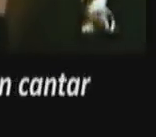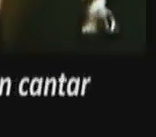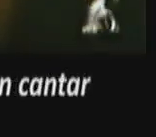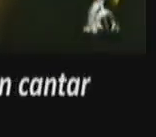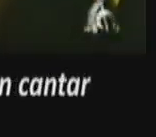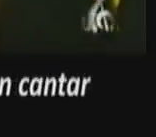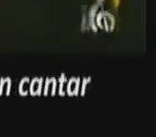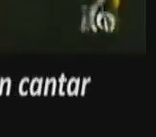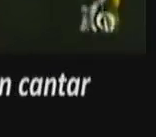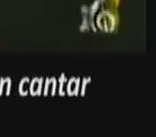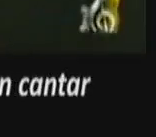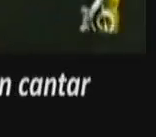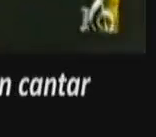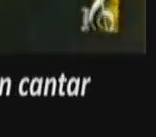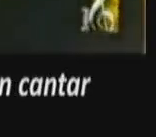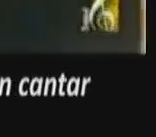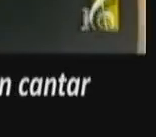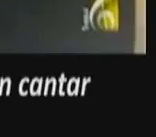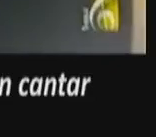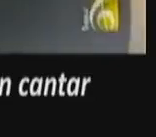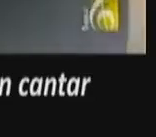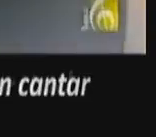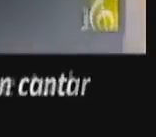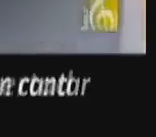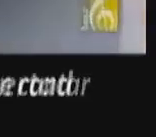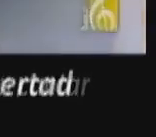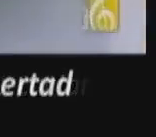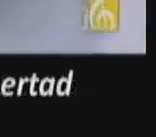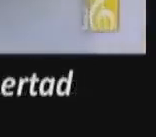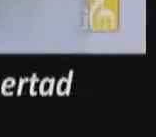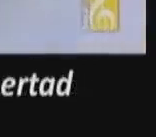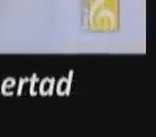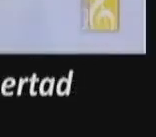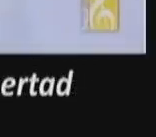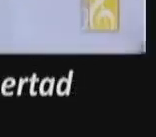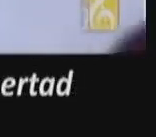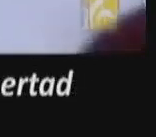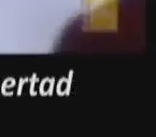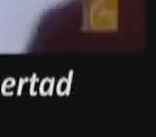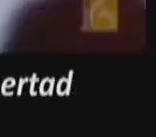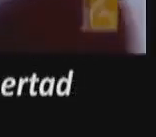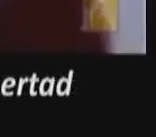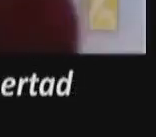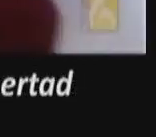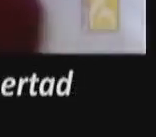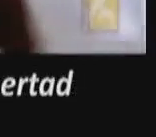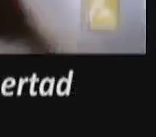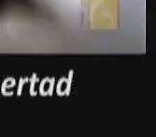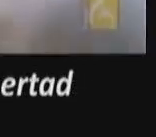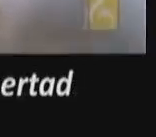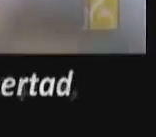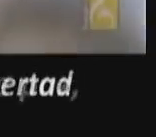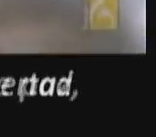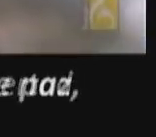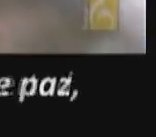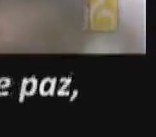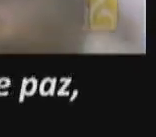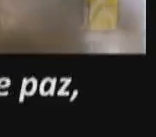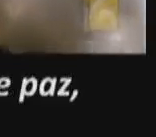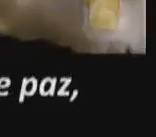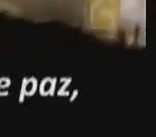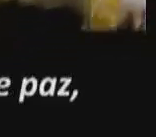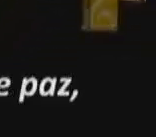Yo llevo en mi pecho este gran cantar, tierra soberana de la